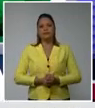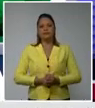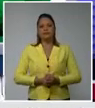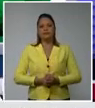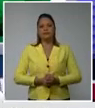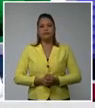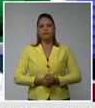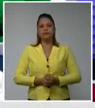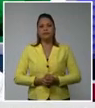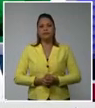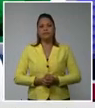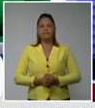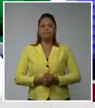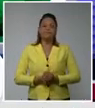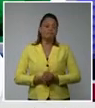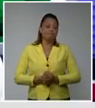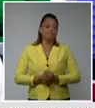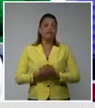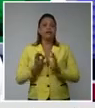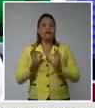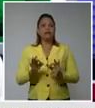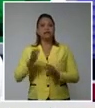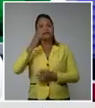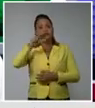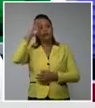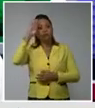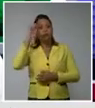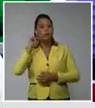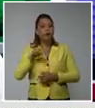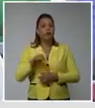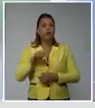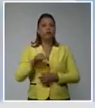De esta forma, Cuba amanece con